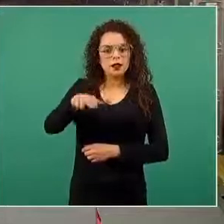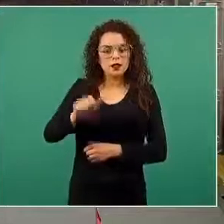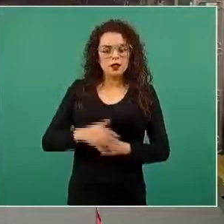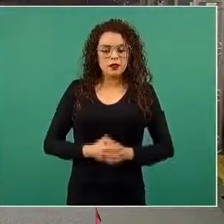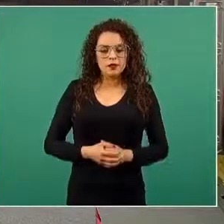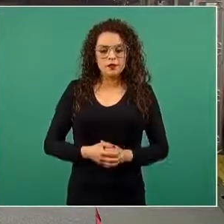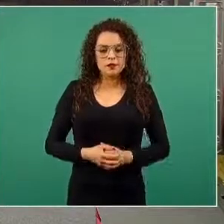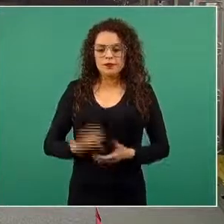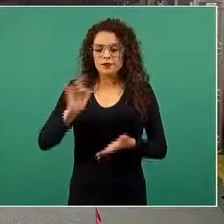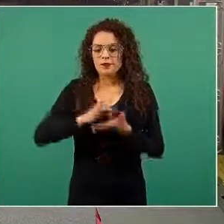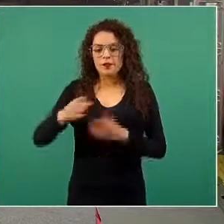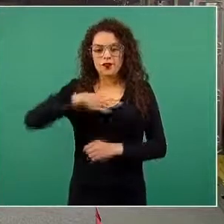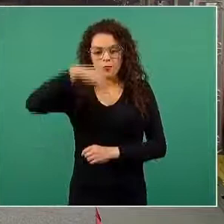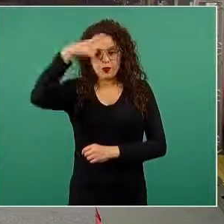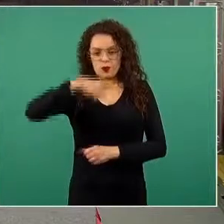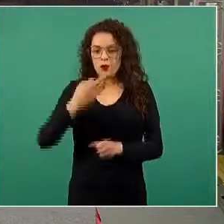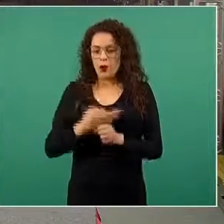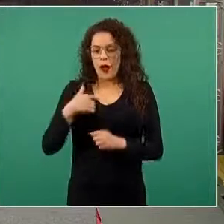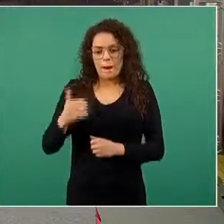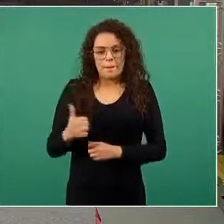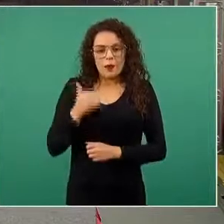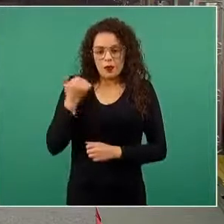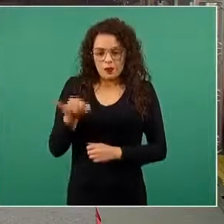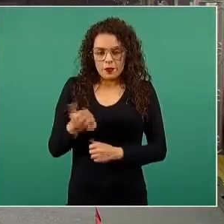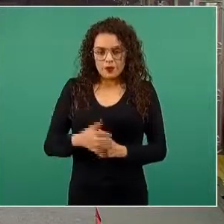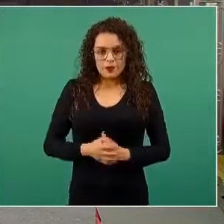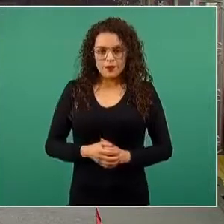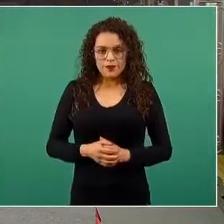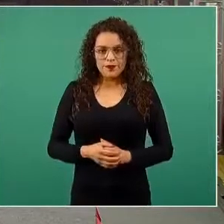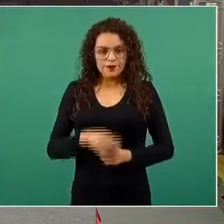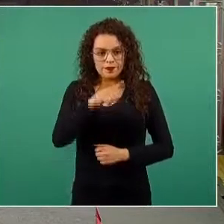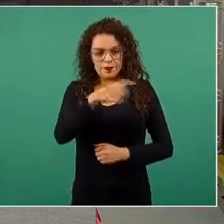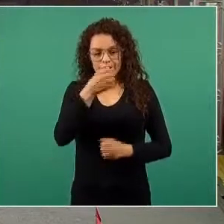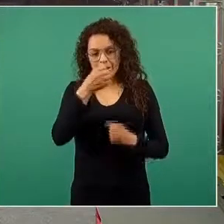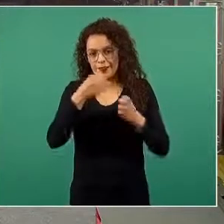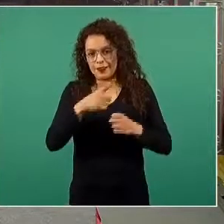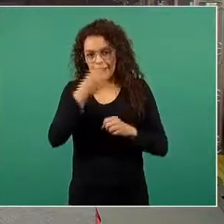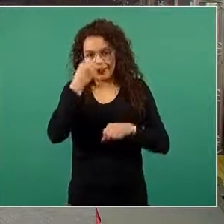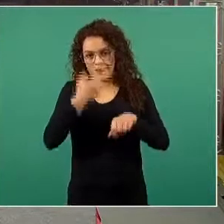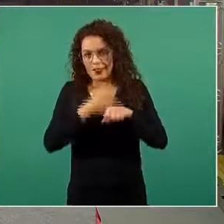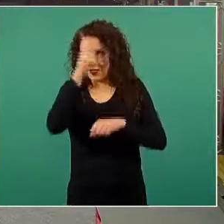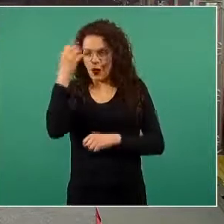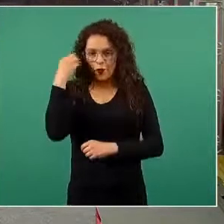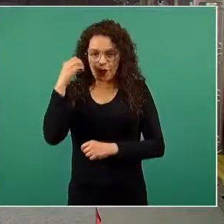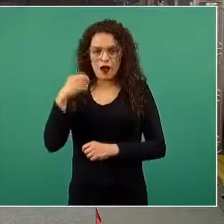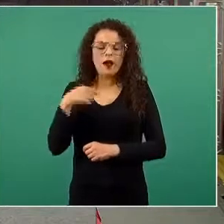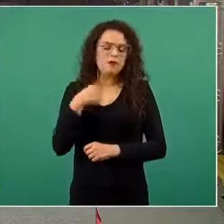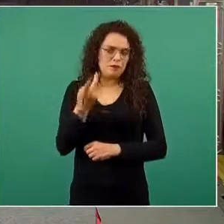Gracias. Buenas noches. También aprovechando que está el secretario Martínez, le quería preguntar, Oaxaca fue